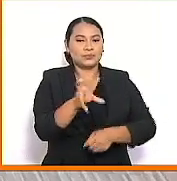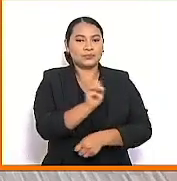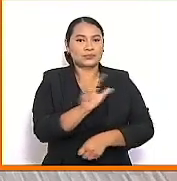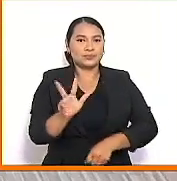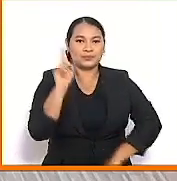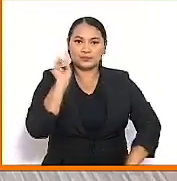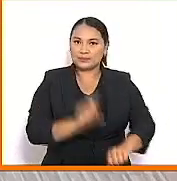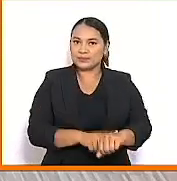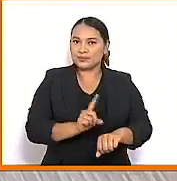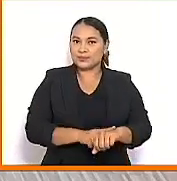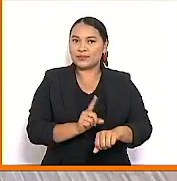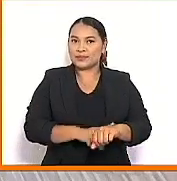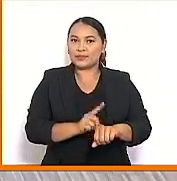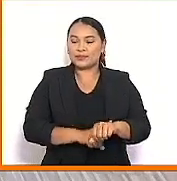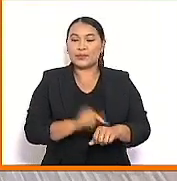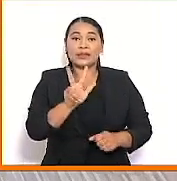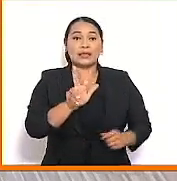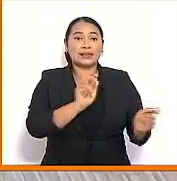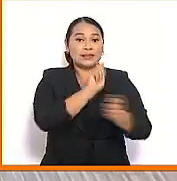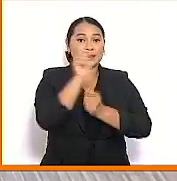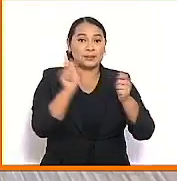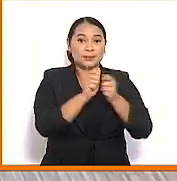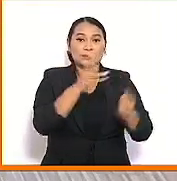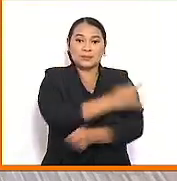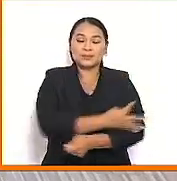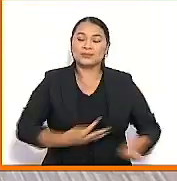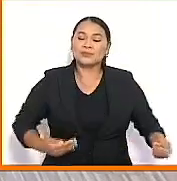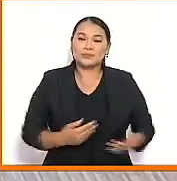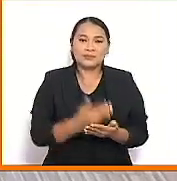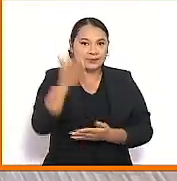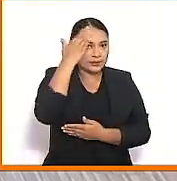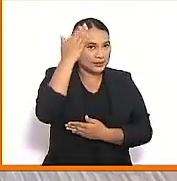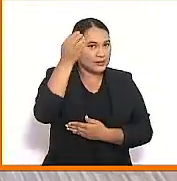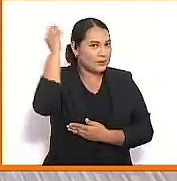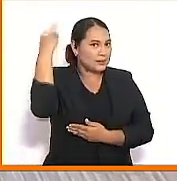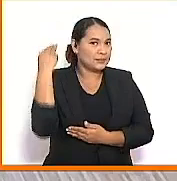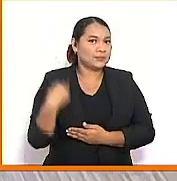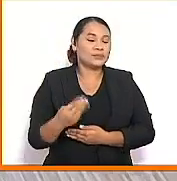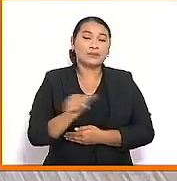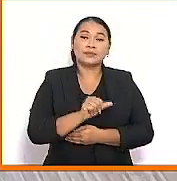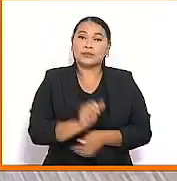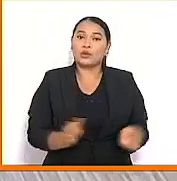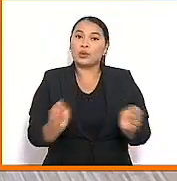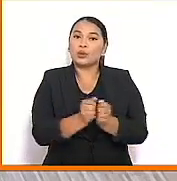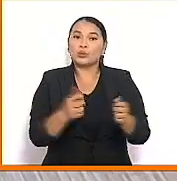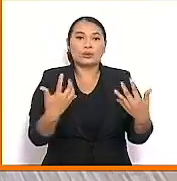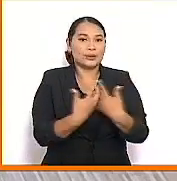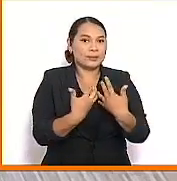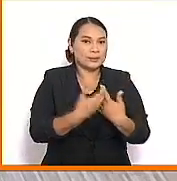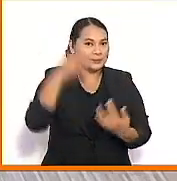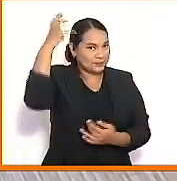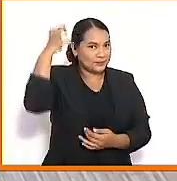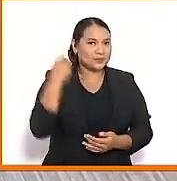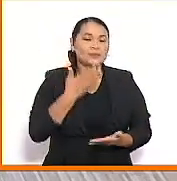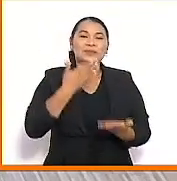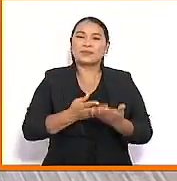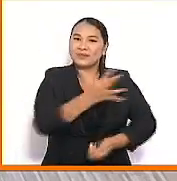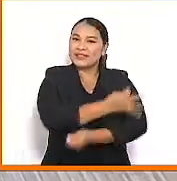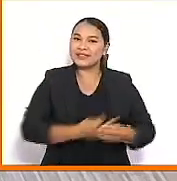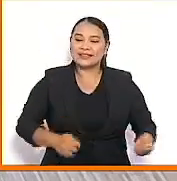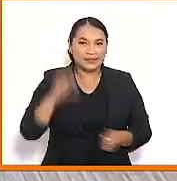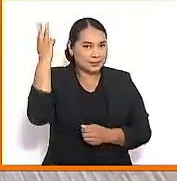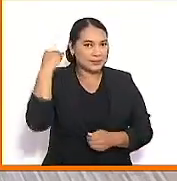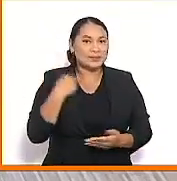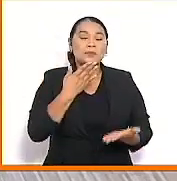cuando el reloj marque en este momento las 3 en punto de la tarde, te saluda Madeline Escobar con la compañía de Charlene. Buenas tardes, Madeline.